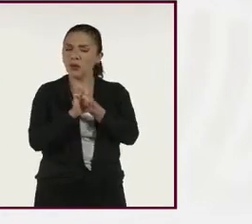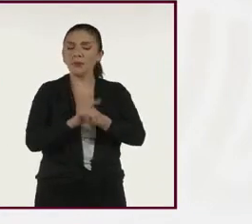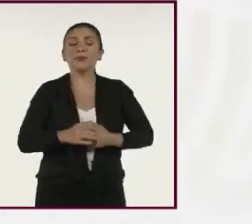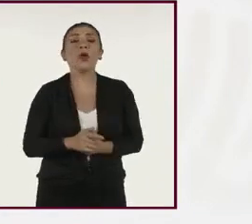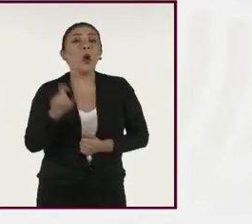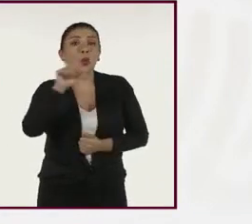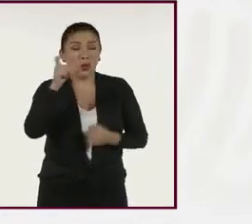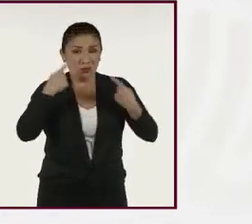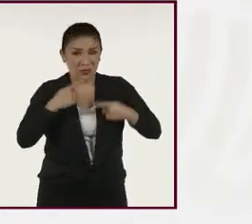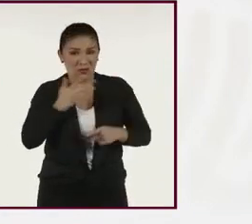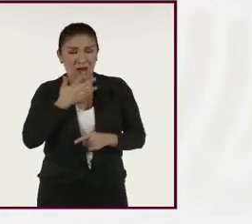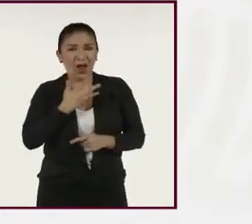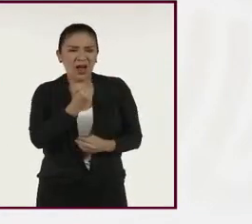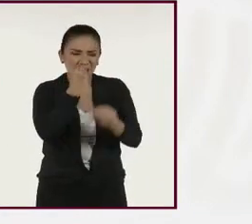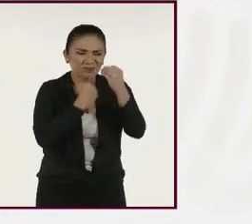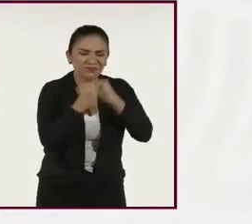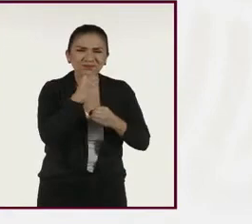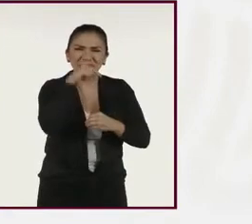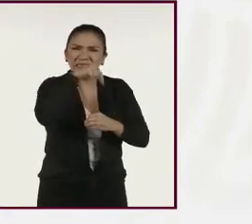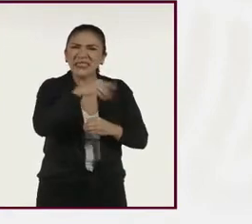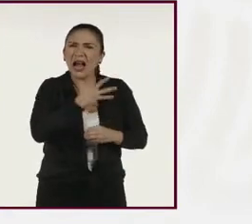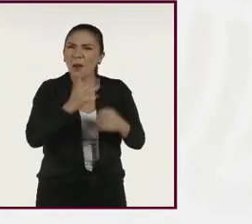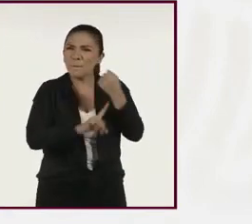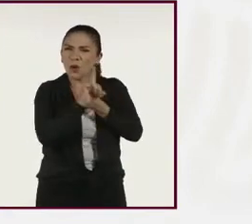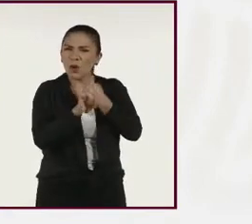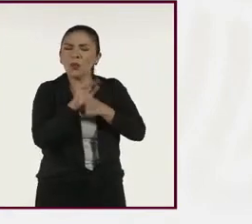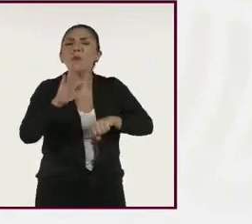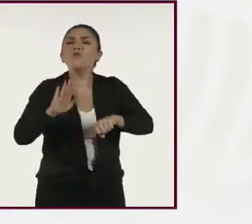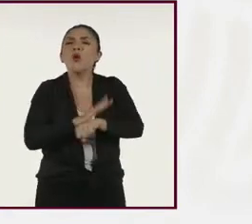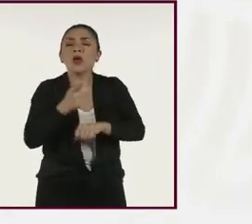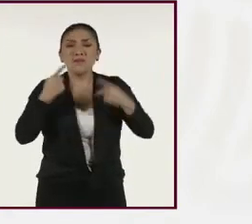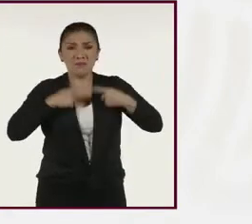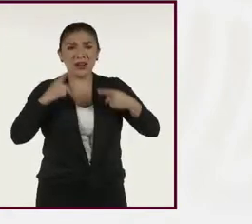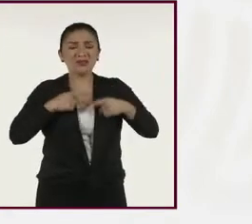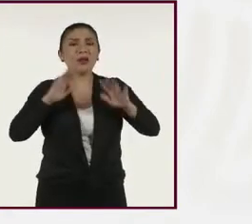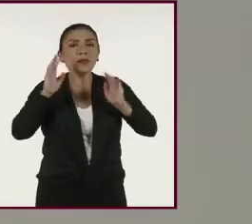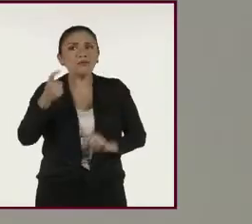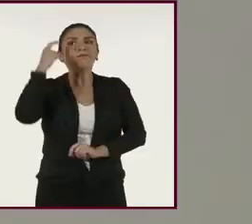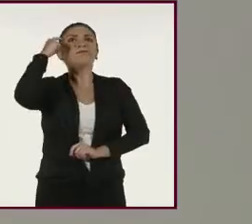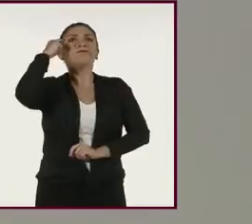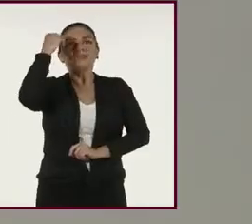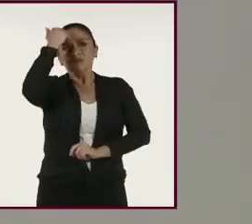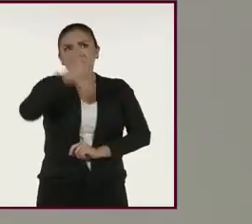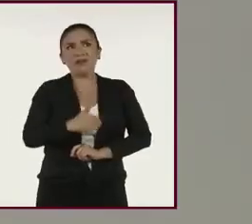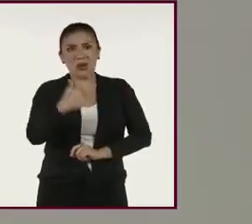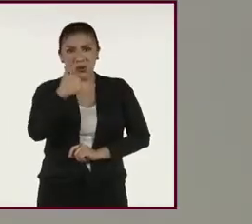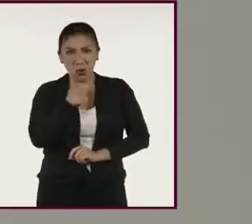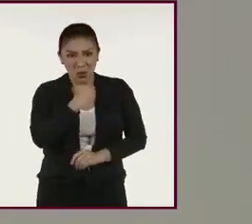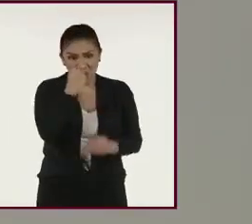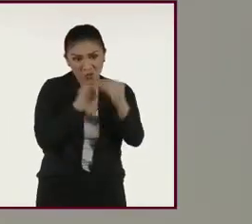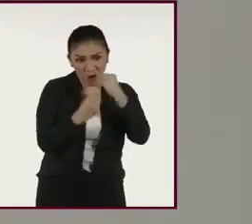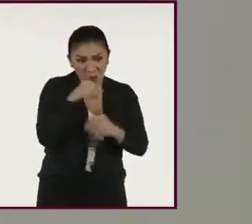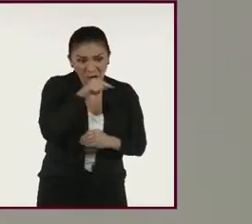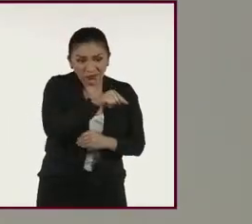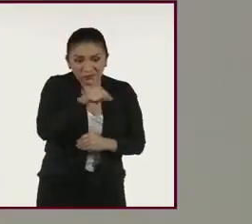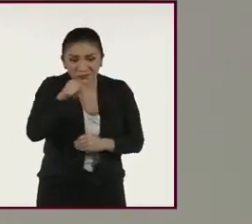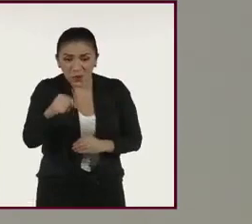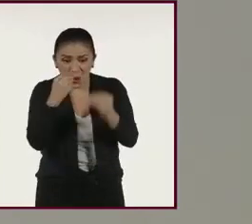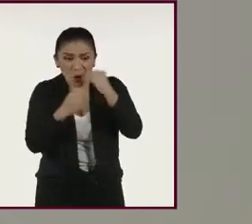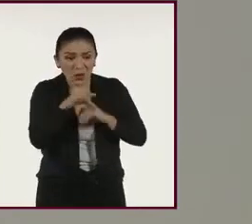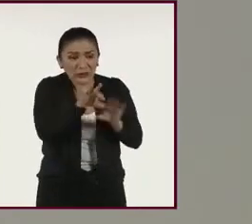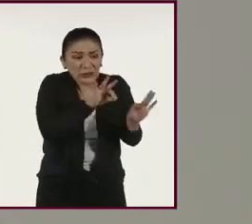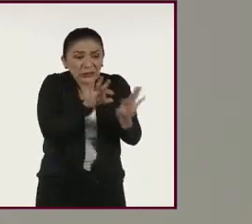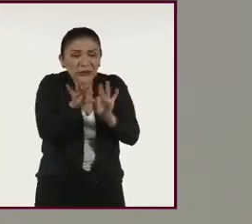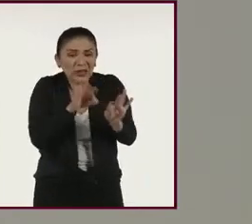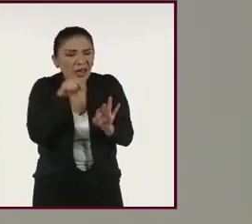con alteraciones en la alimentación es porque de manera consciente también ha decidido que no va a ingerir ciertos alimentos o que va